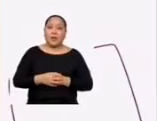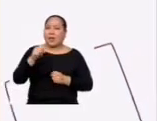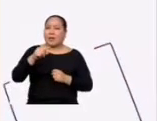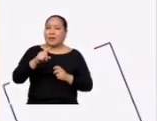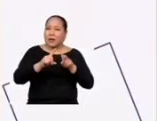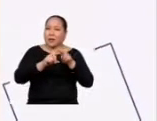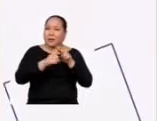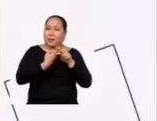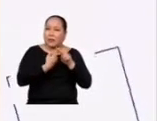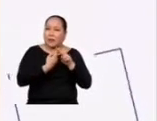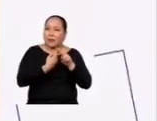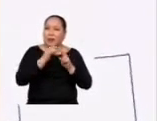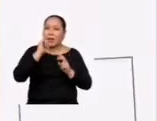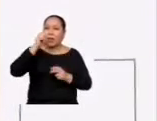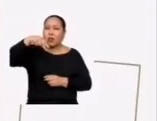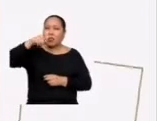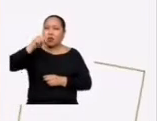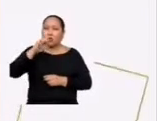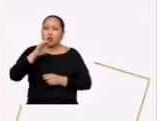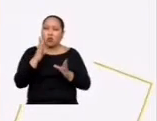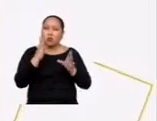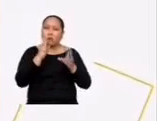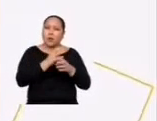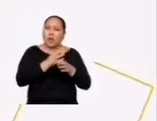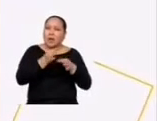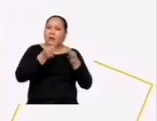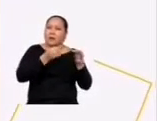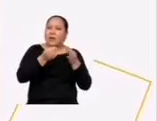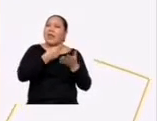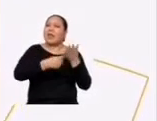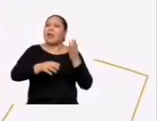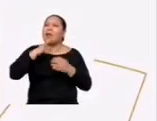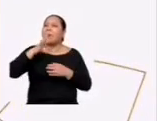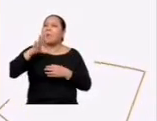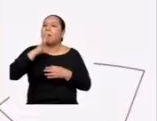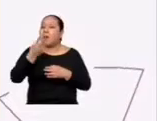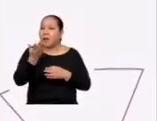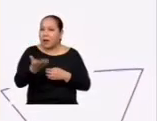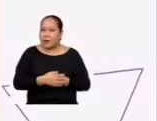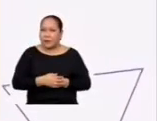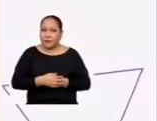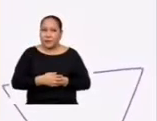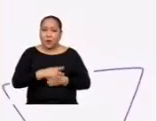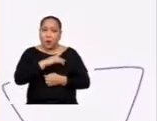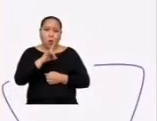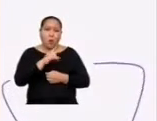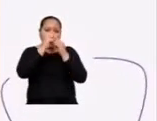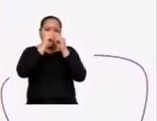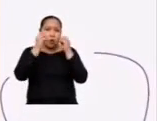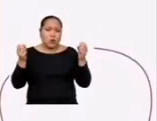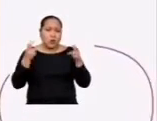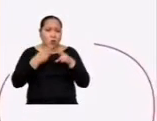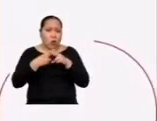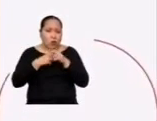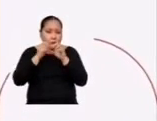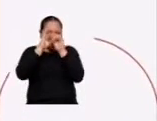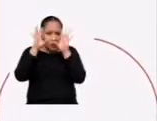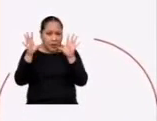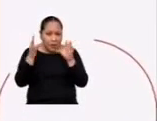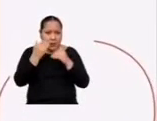sirve para contextualizar el tema y anticipa el desarrollo? ¿Usa oraciones breves y